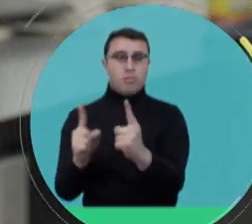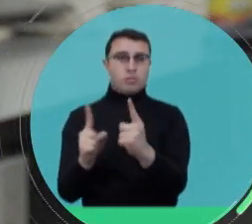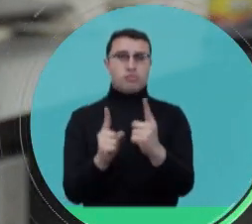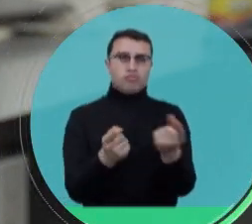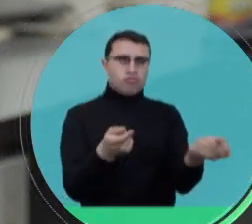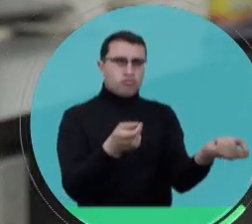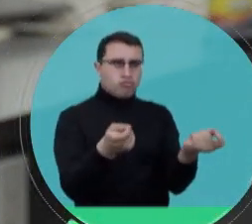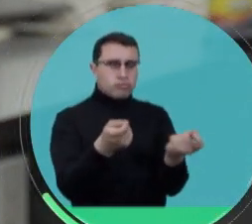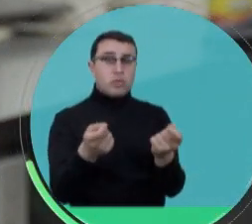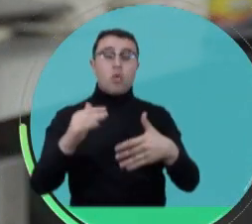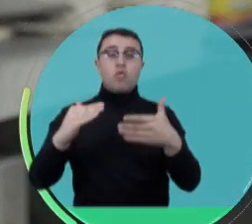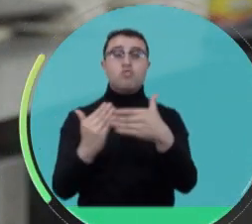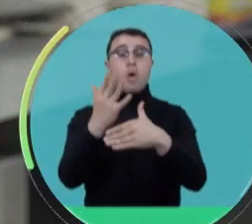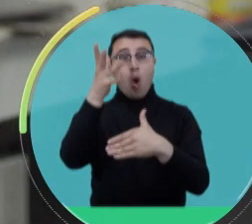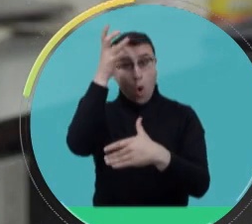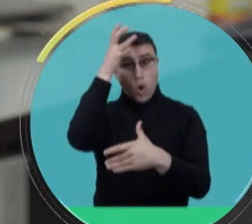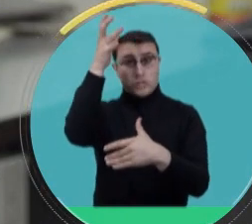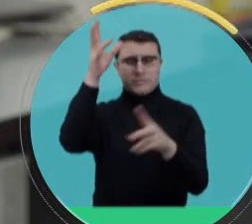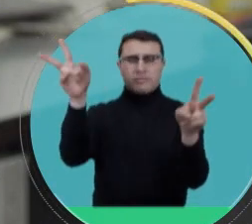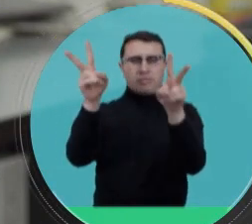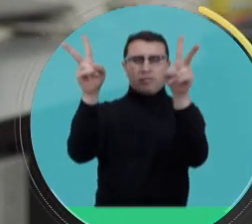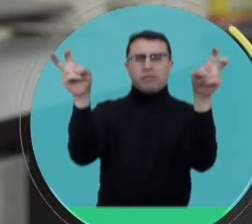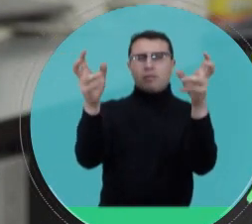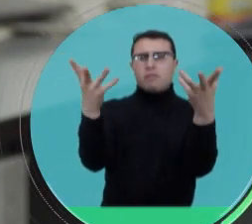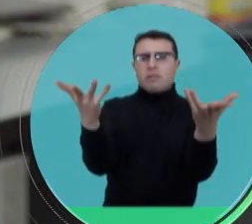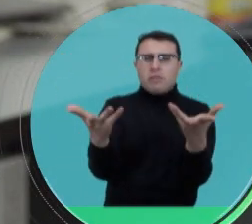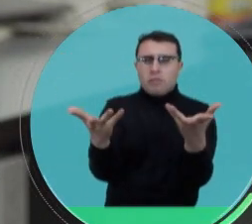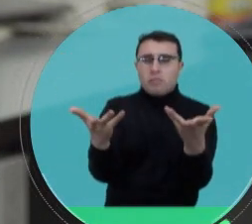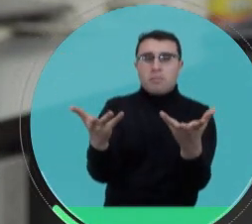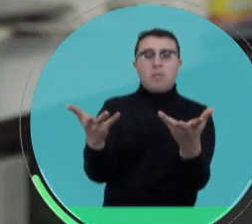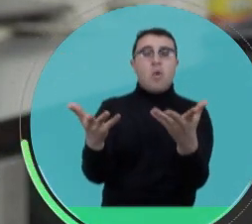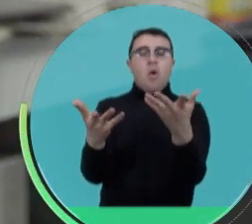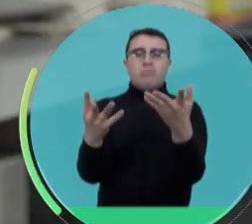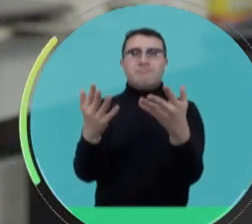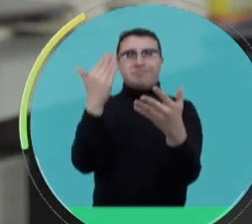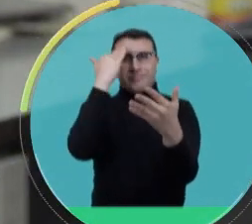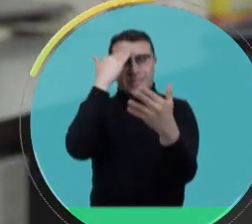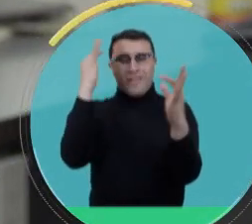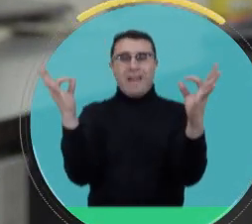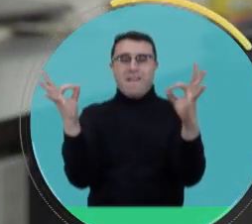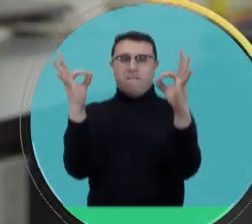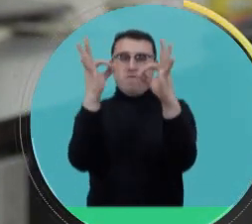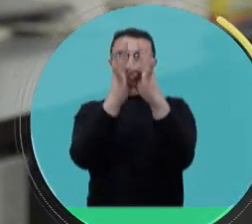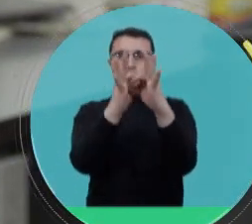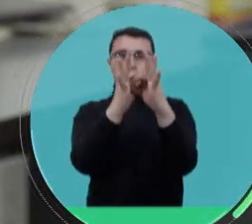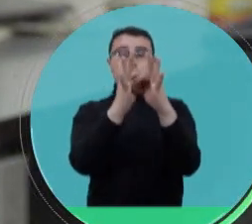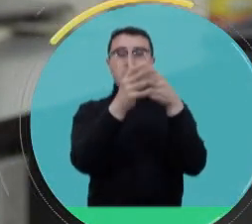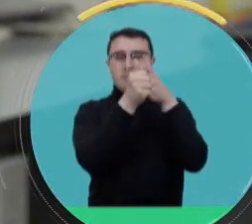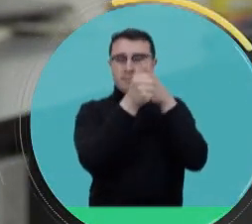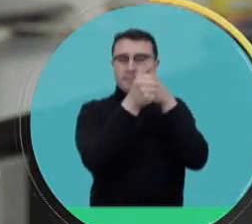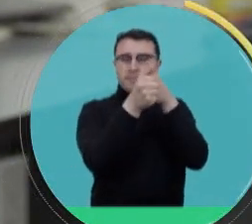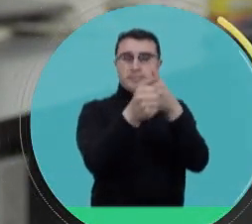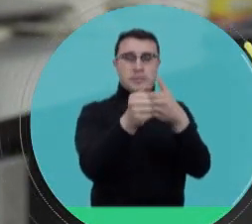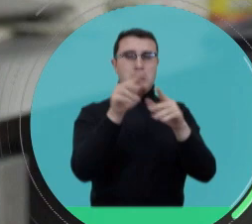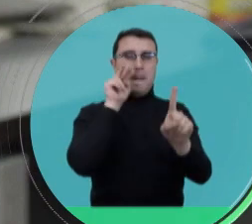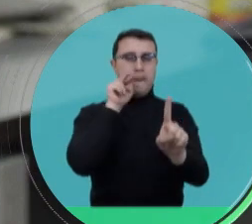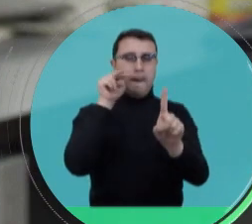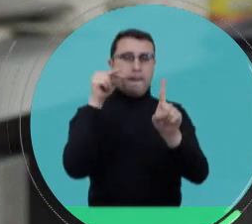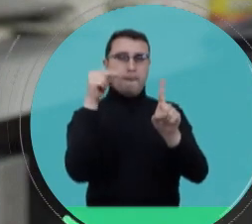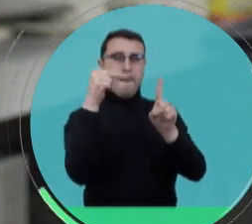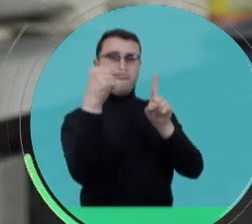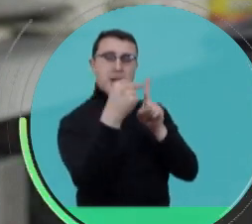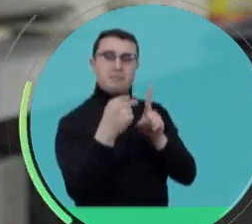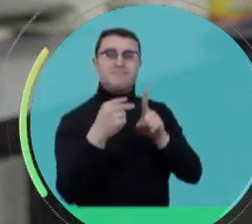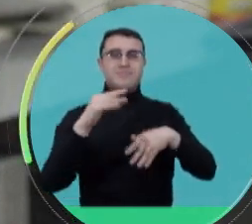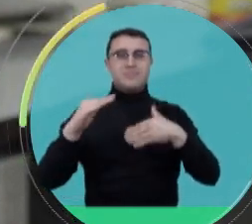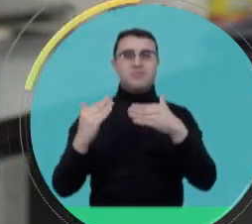y las nuevas exposiciones digamos en términos de eh el enfoque los direccionamientos los puntos de vista que